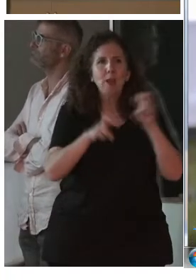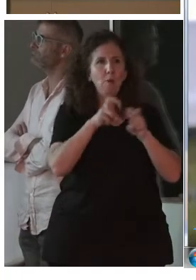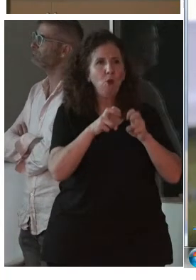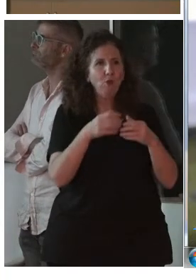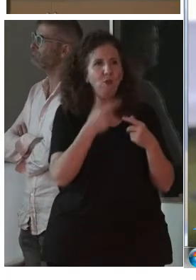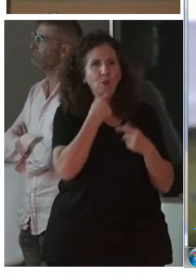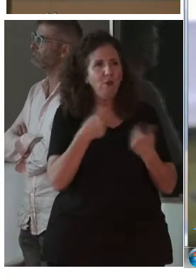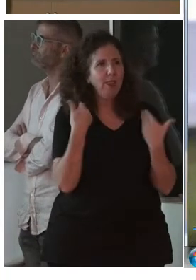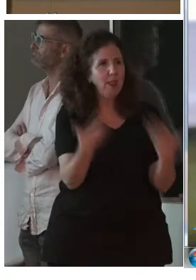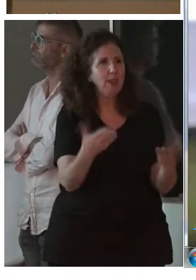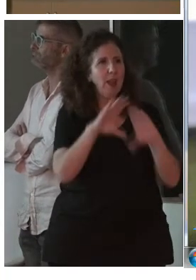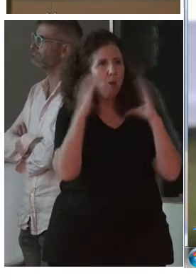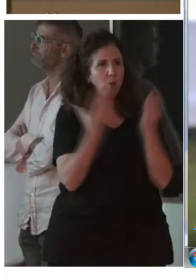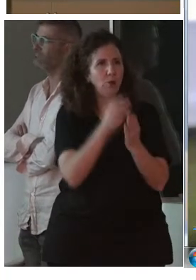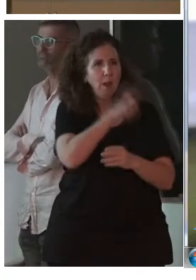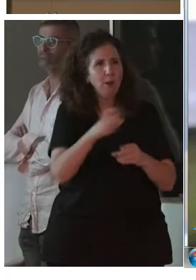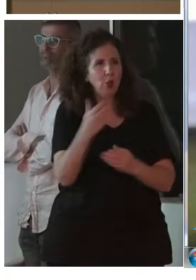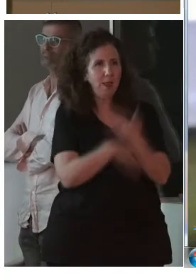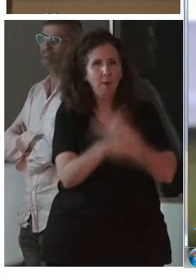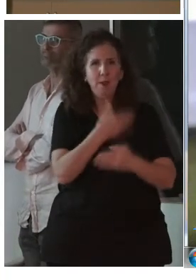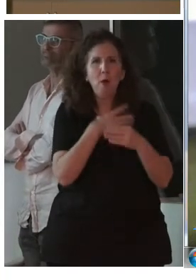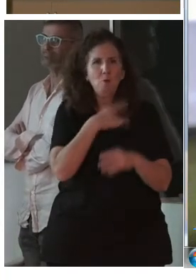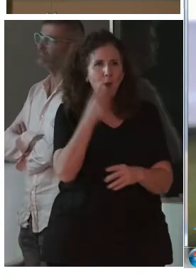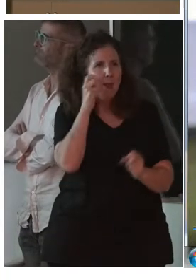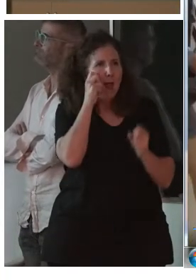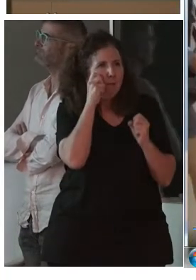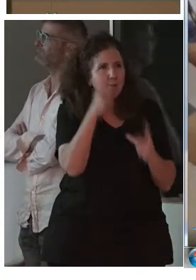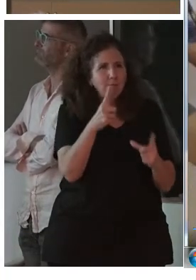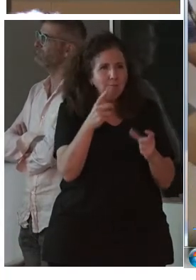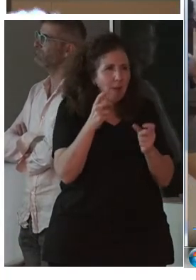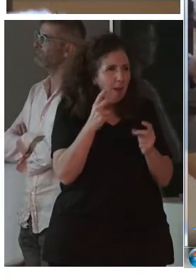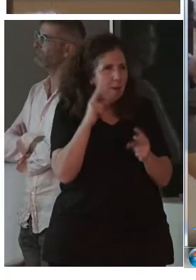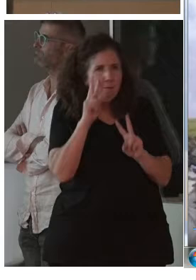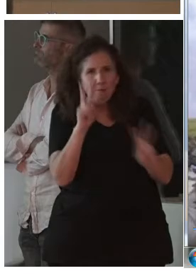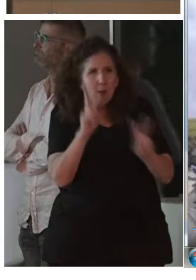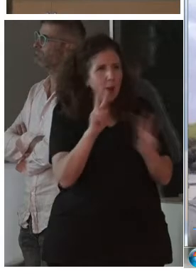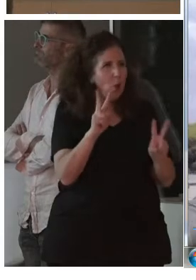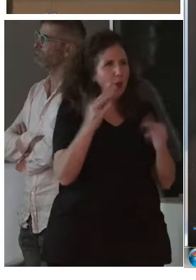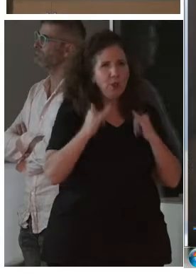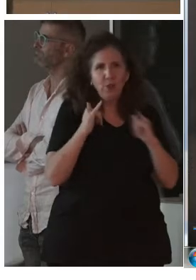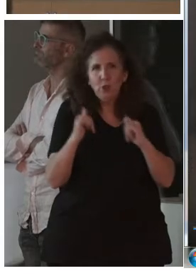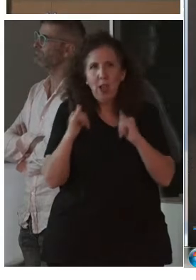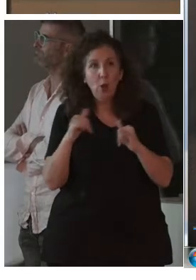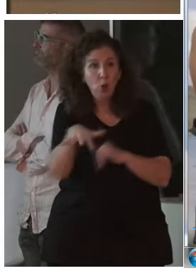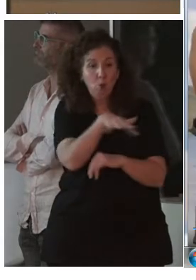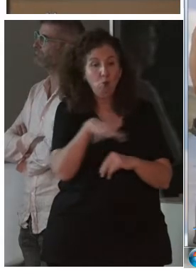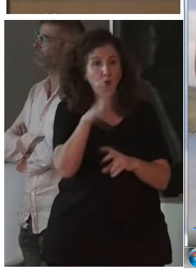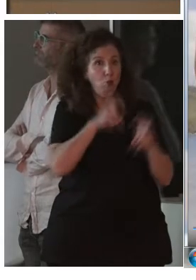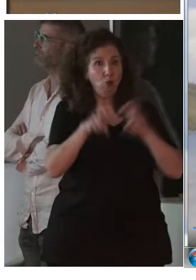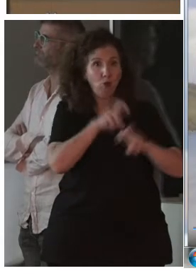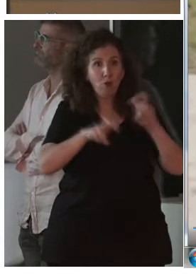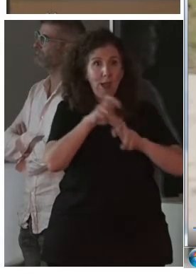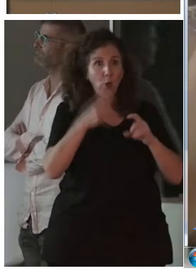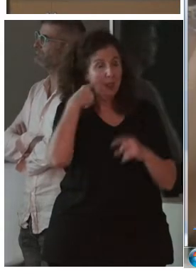para que personas con discapacidad puedan explorarlo. Estamos habilitando experiencias inclusivas en lugares turísticos de Chile y el mundo.